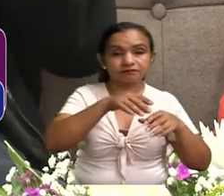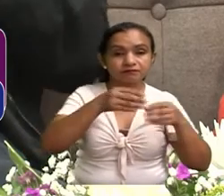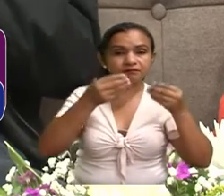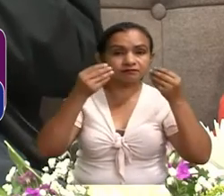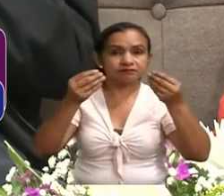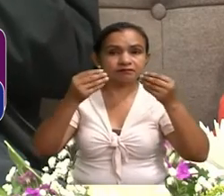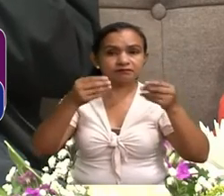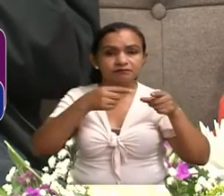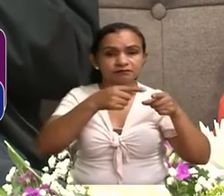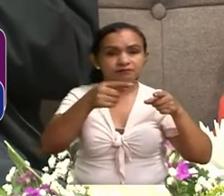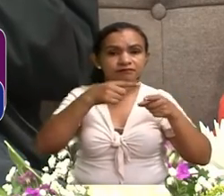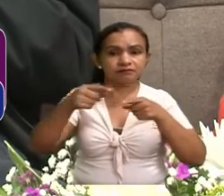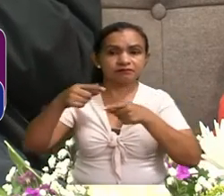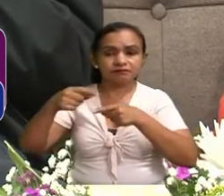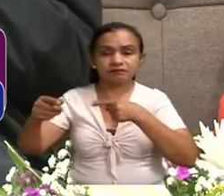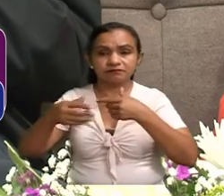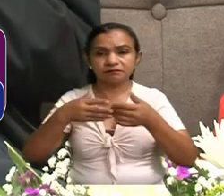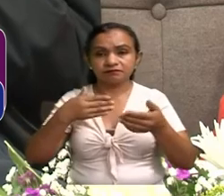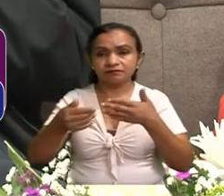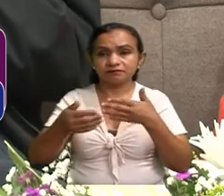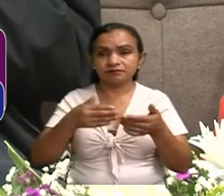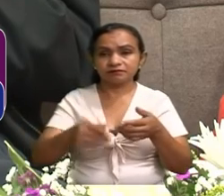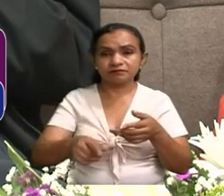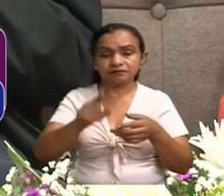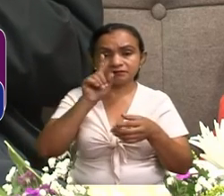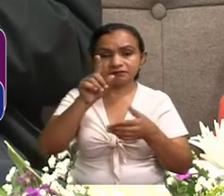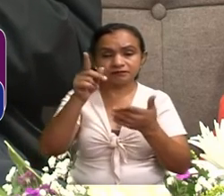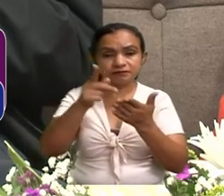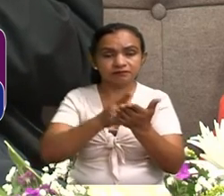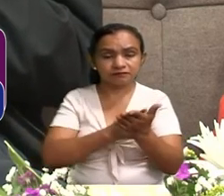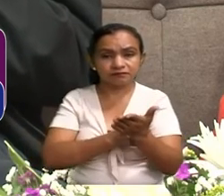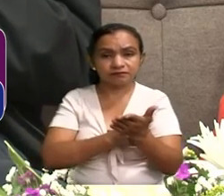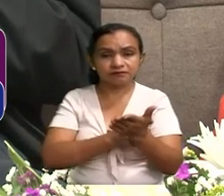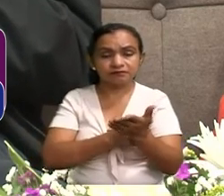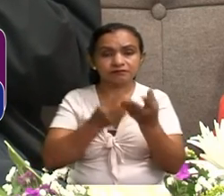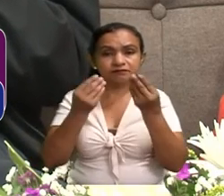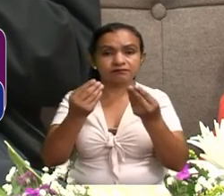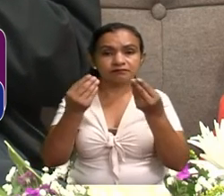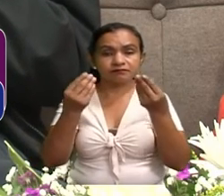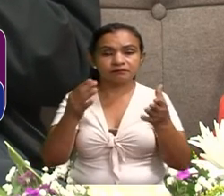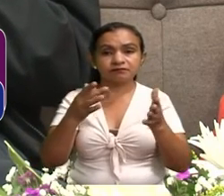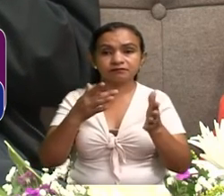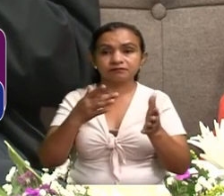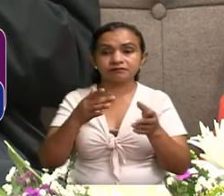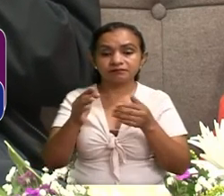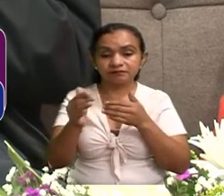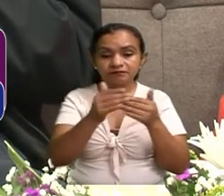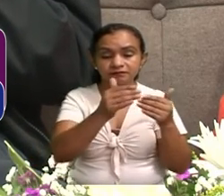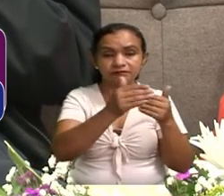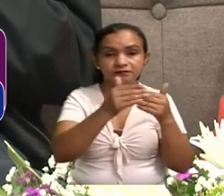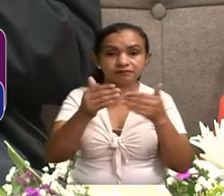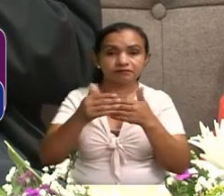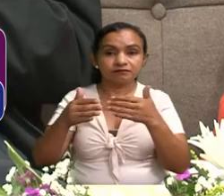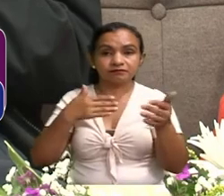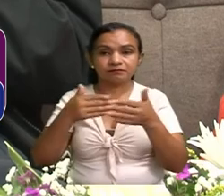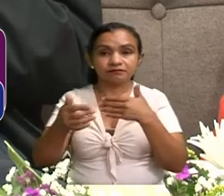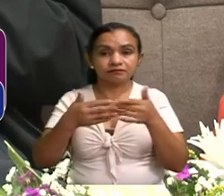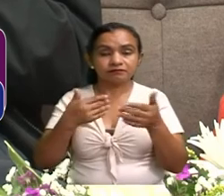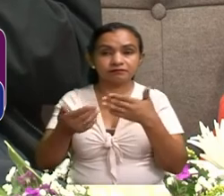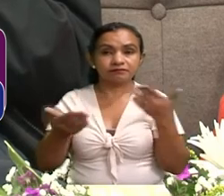muchas comunidades independientemente, con un solo proyecto podemos bañar a muchas comunidades que están aledañas allí, independientemente que